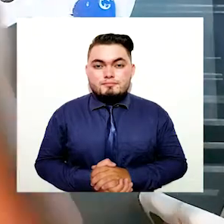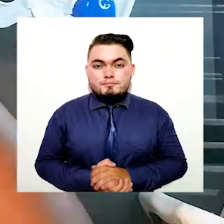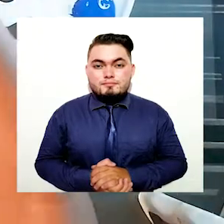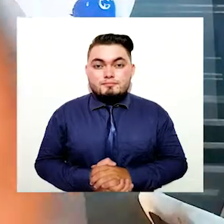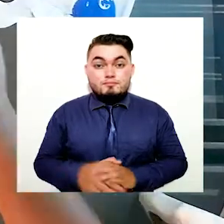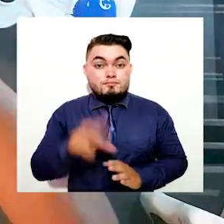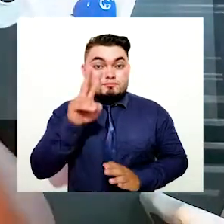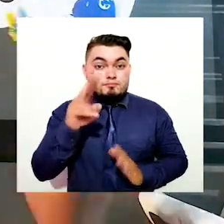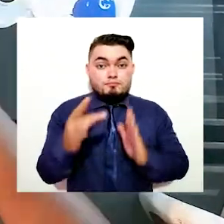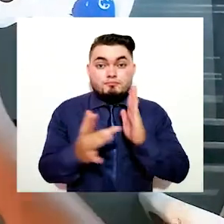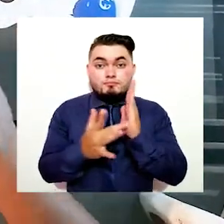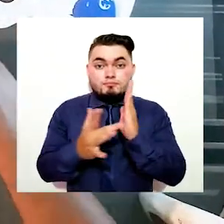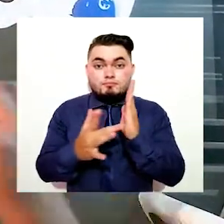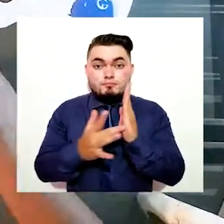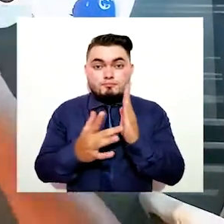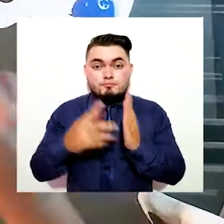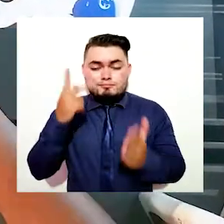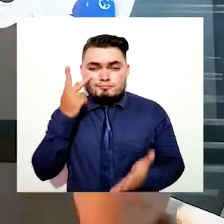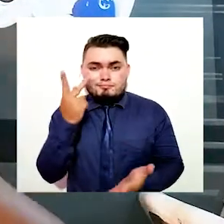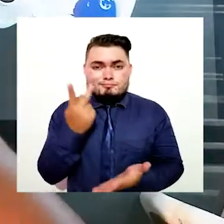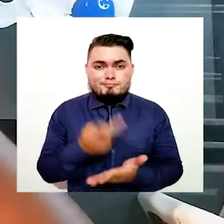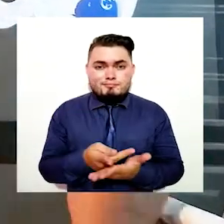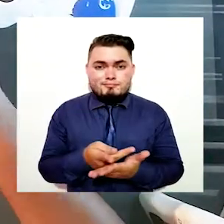Para nuestra segunda técnica experimental,